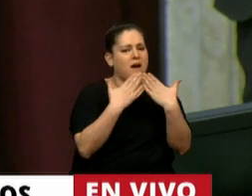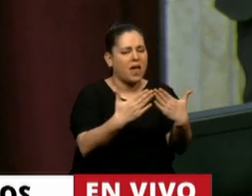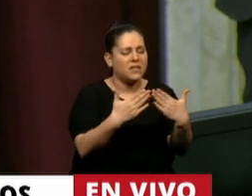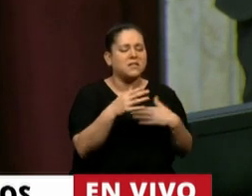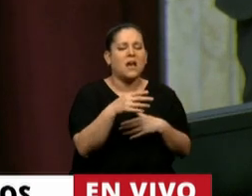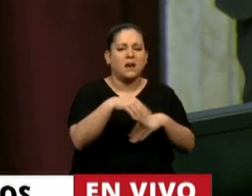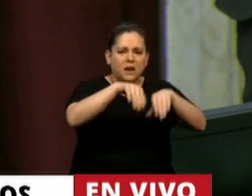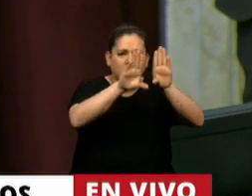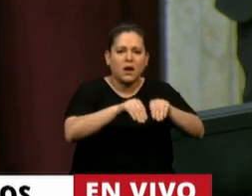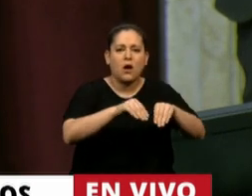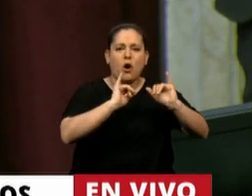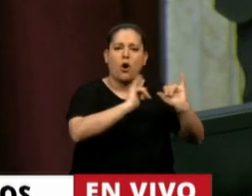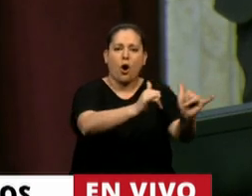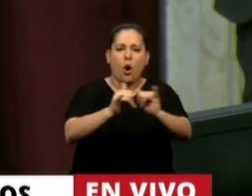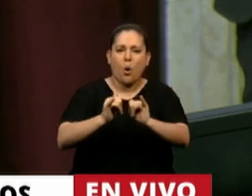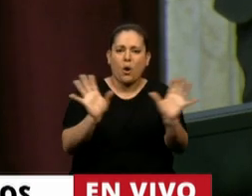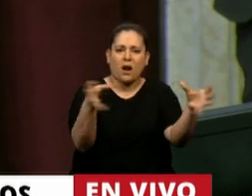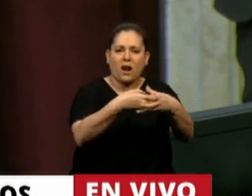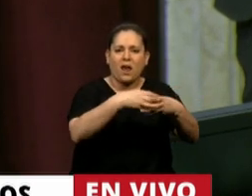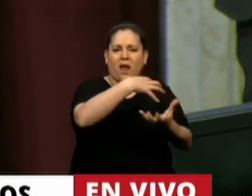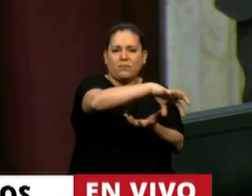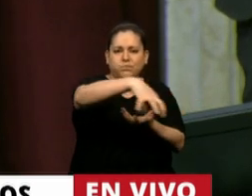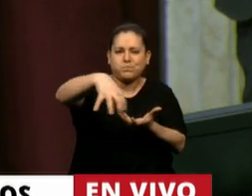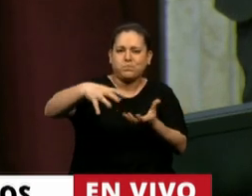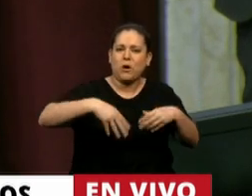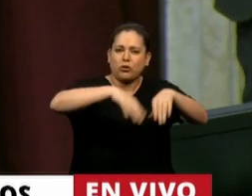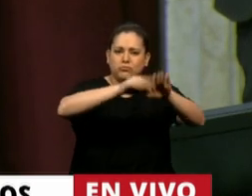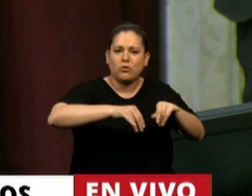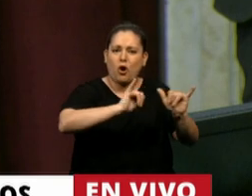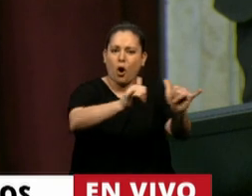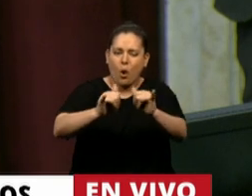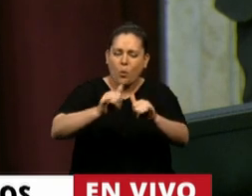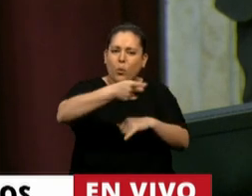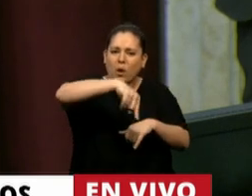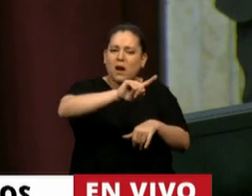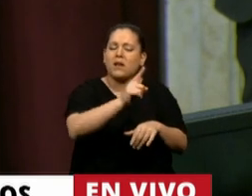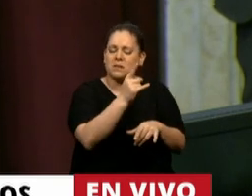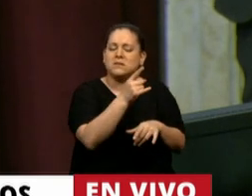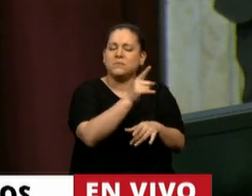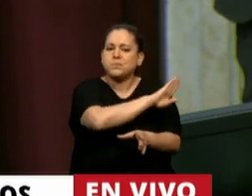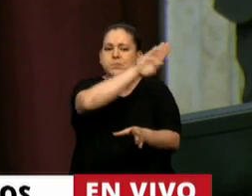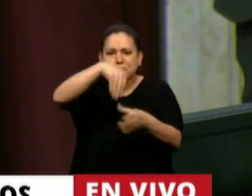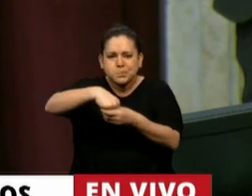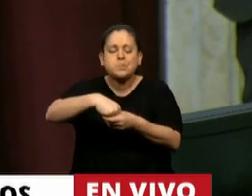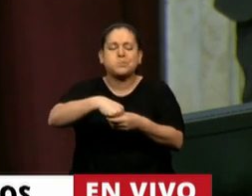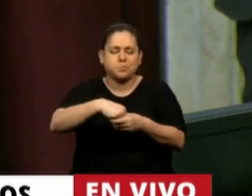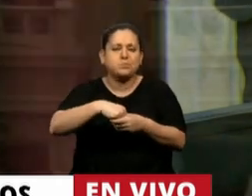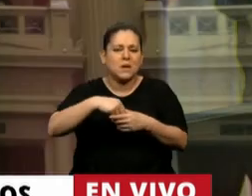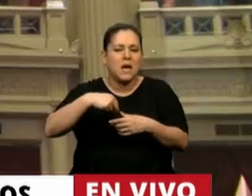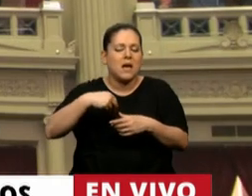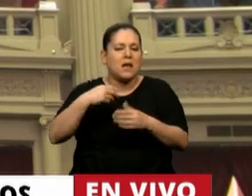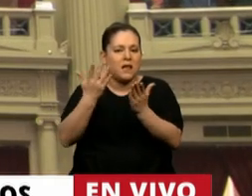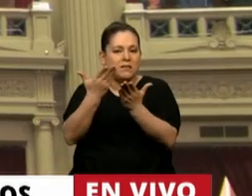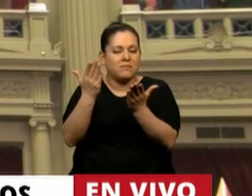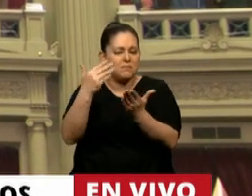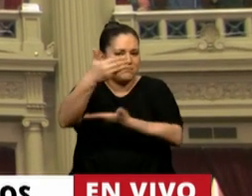los jóvenes de distintas organizaciones de la sociedad civil que participaron y participan en el seguimiento